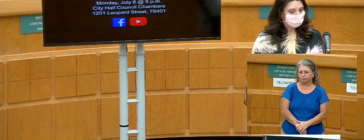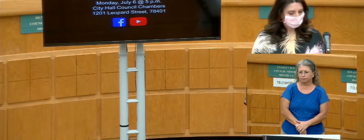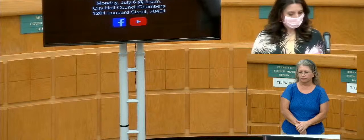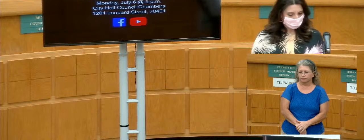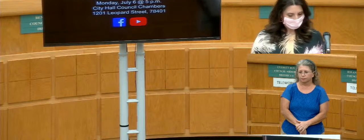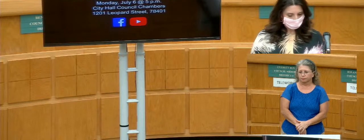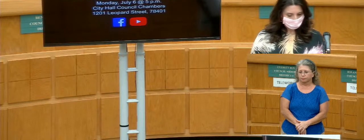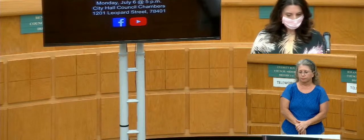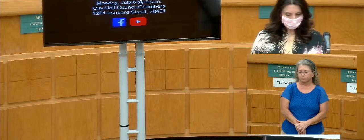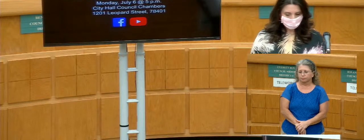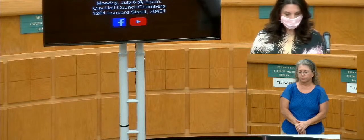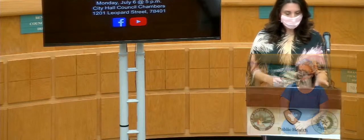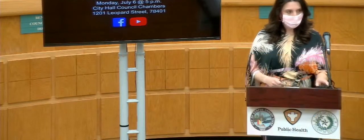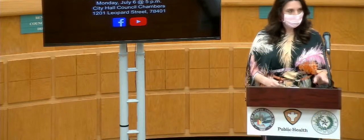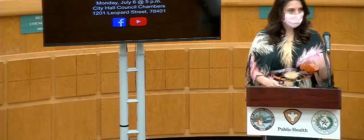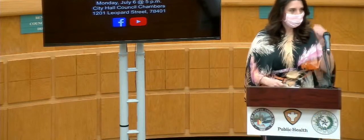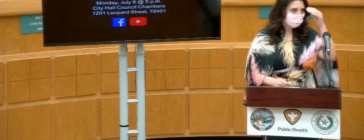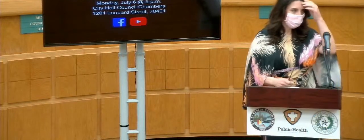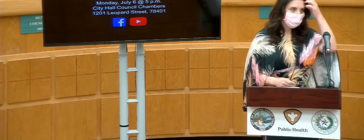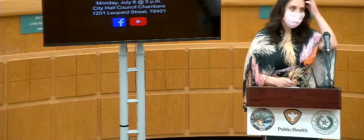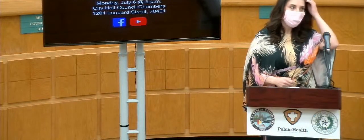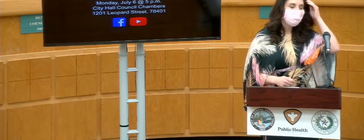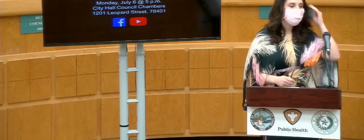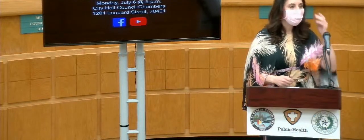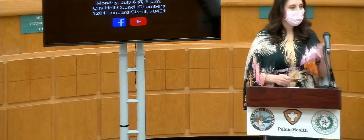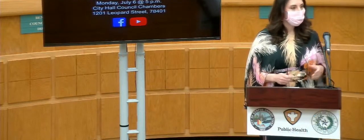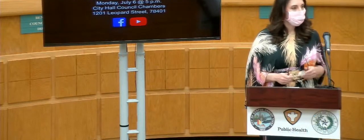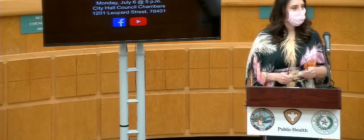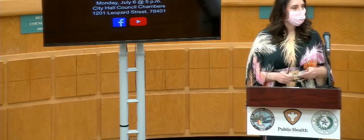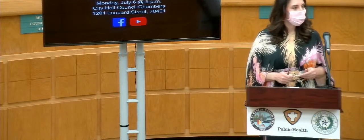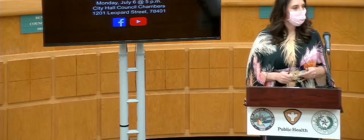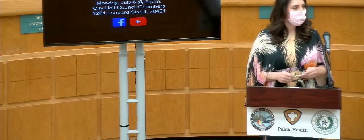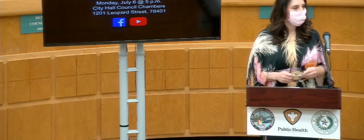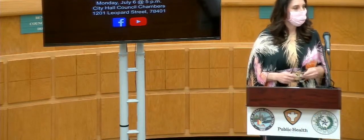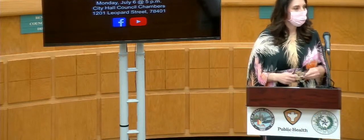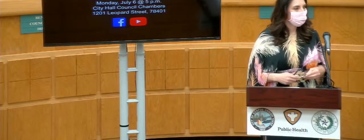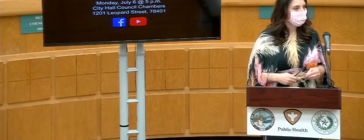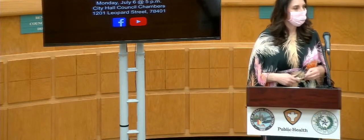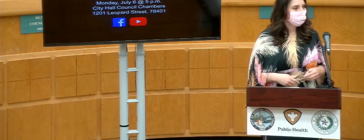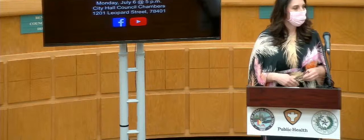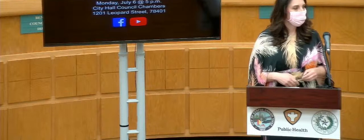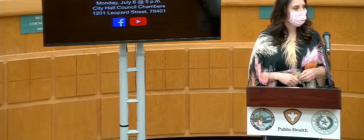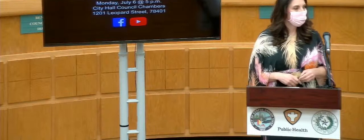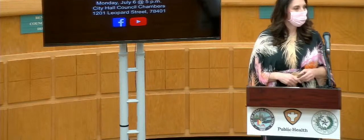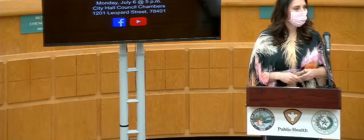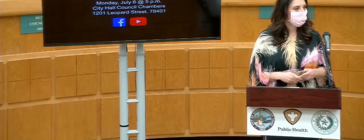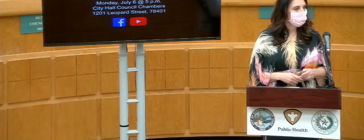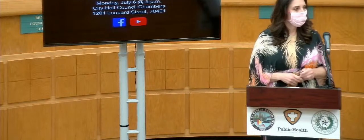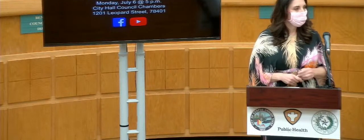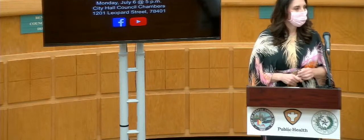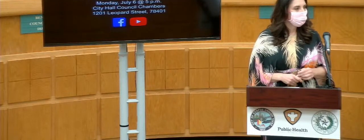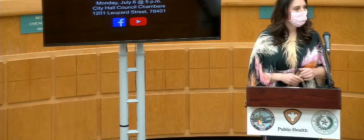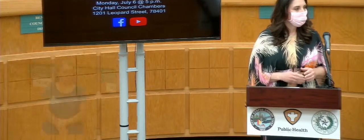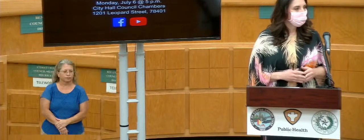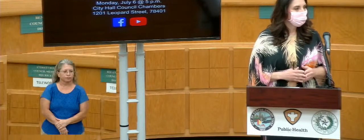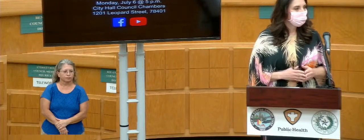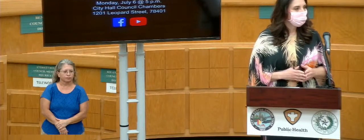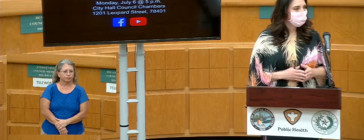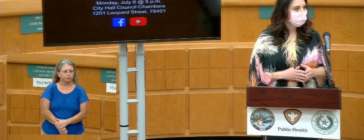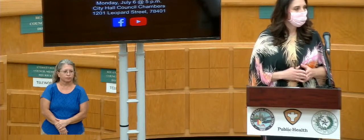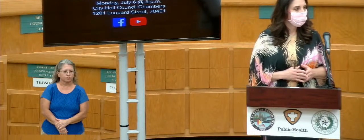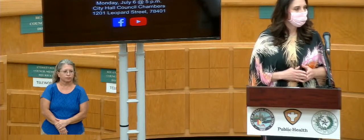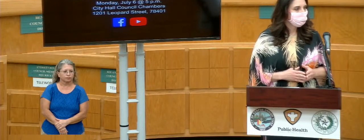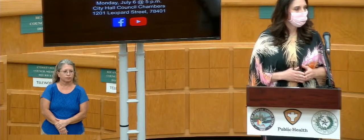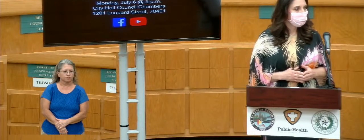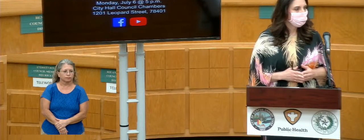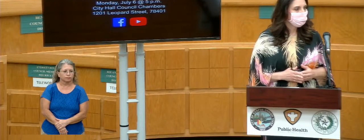como una salida a la tienda, especialmente los jóvenes, quienes tal vez piensen que su sistema inmune no los va a enfermar, pero puede ser quienes con más